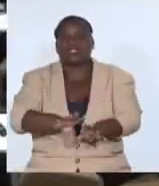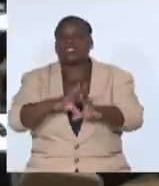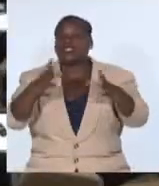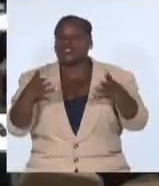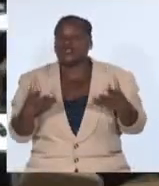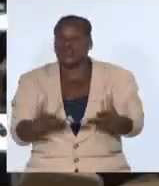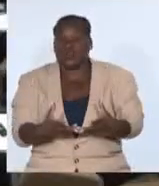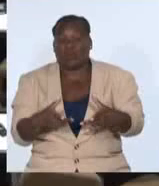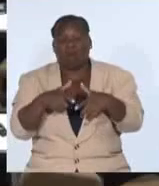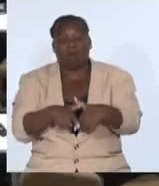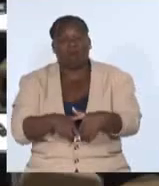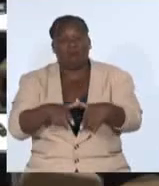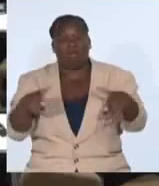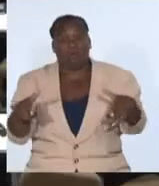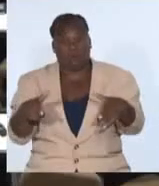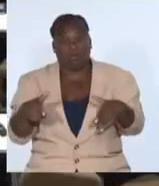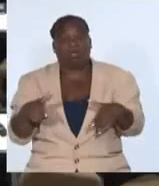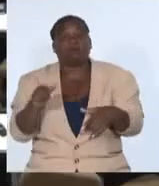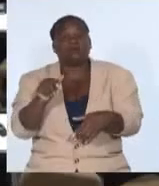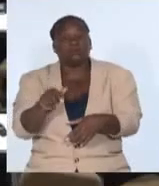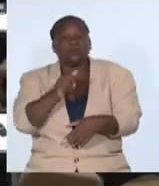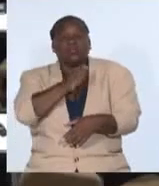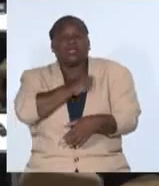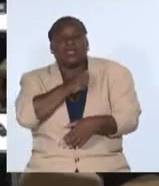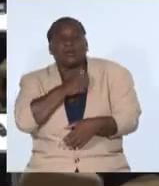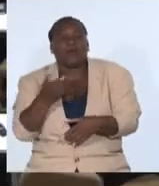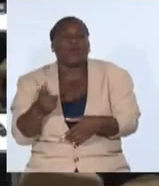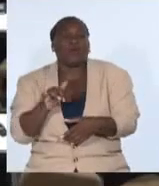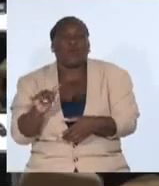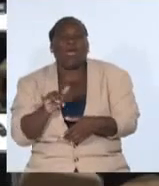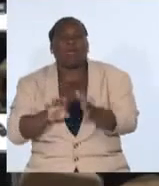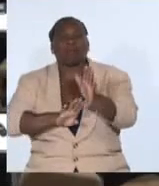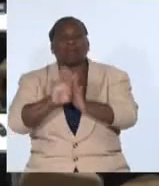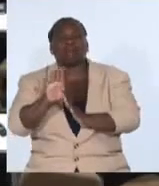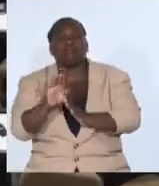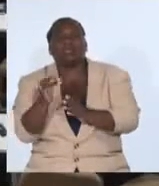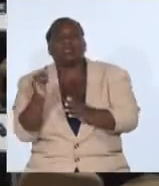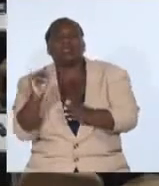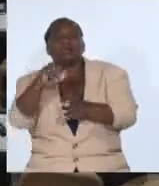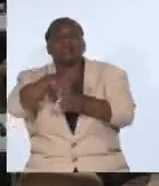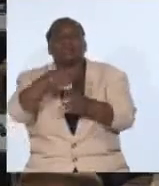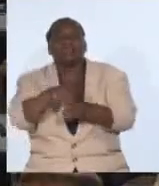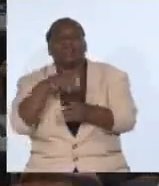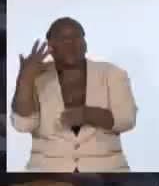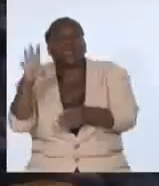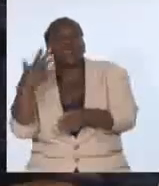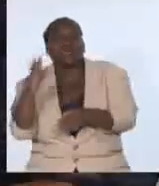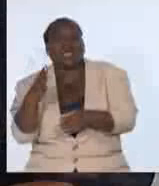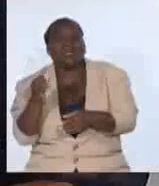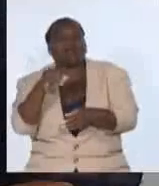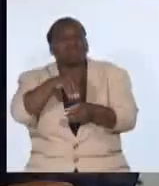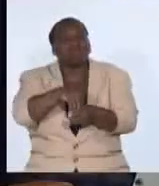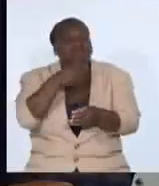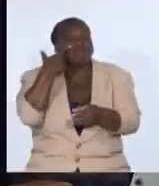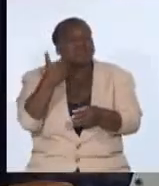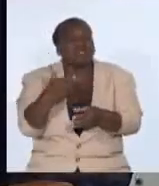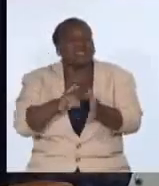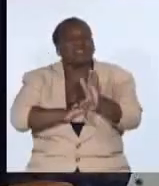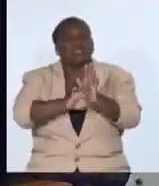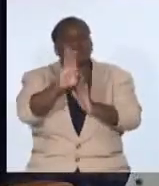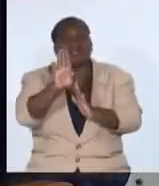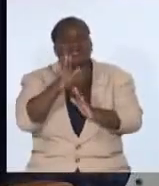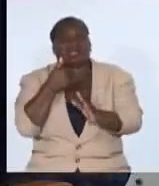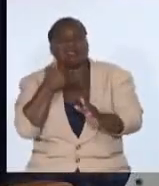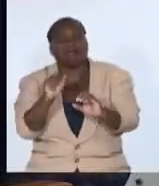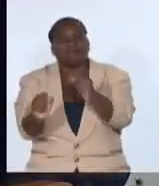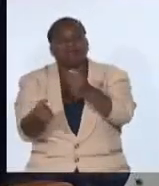Todos tratamos de atraer la inversión extranjera directa como componente necesario de nuestro desarrollo y del manejo de nuestras